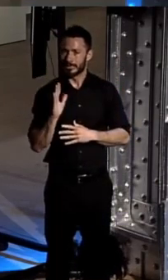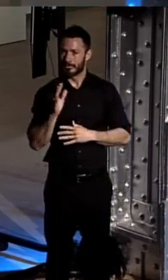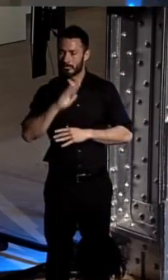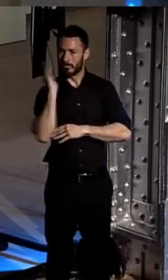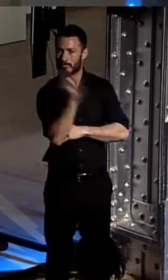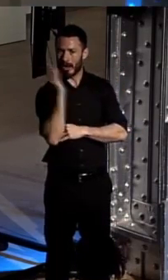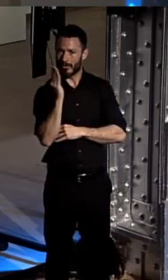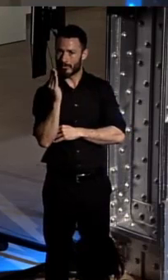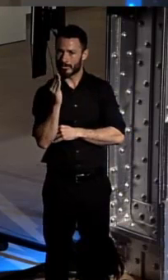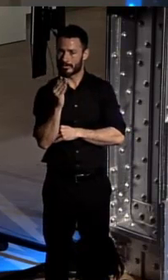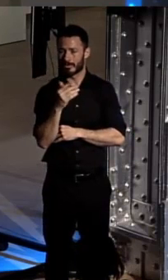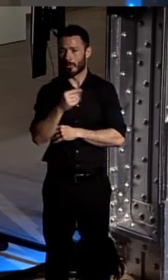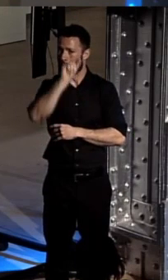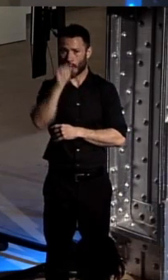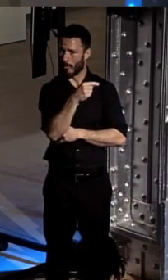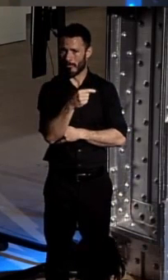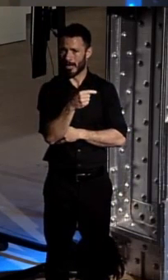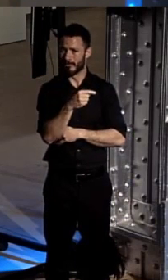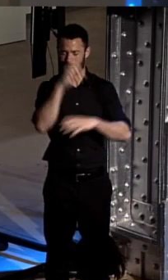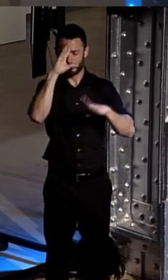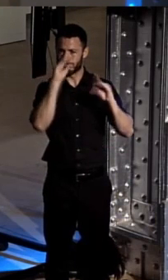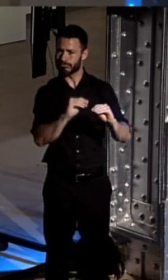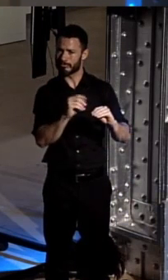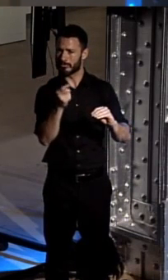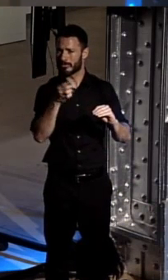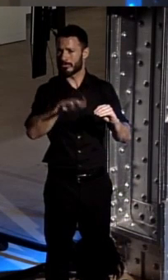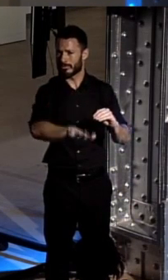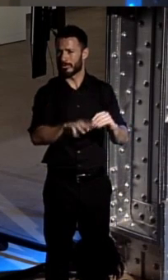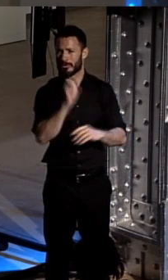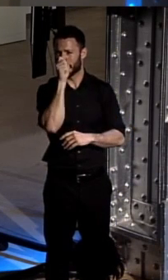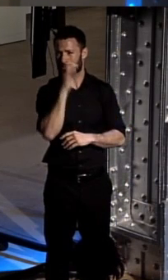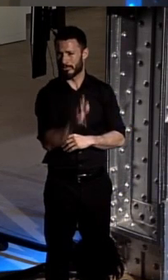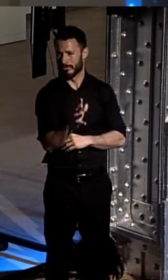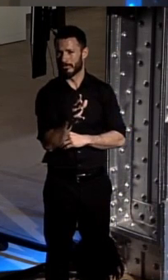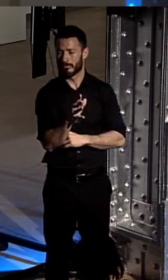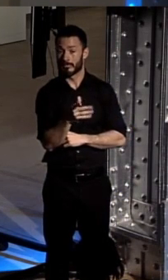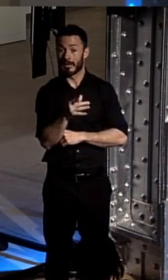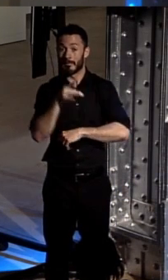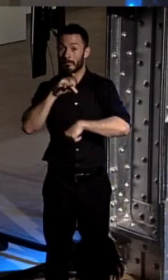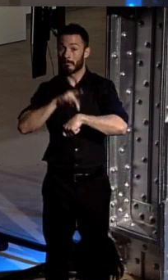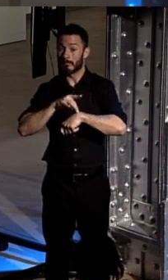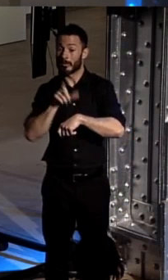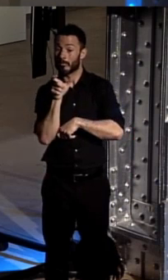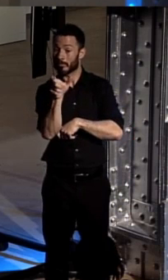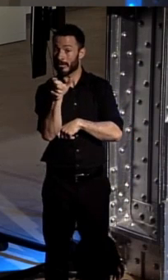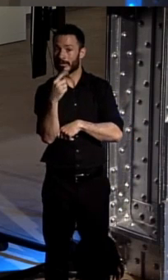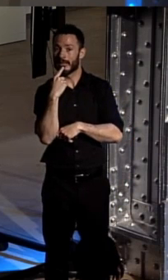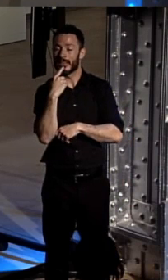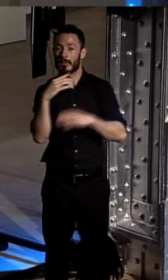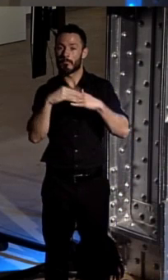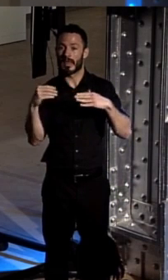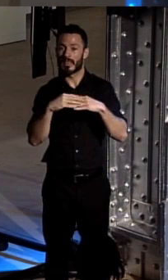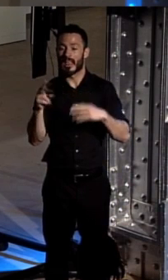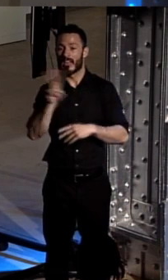es uno se queda en una especie de estado comatoso durante meses y meses y meses. De hecho, fíjense el término médico, paciente vegetativo, es lo mejor que puede